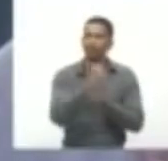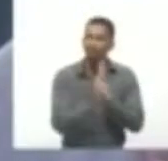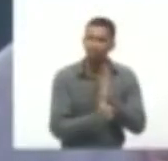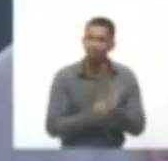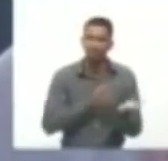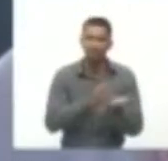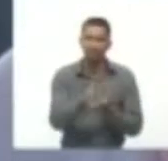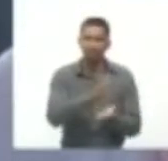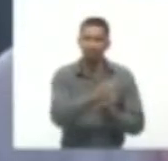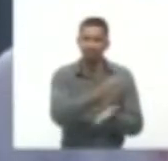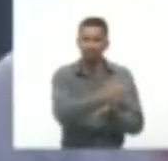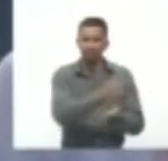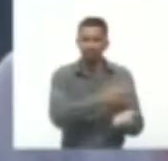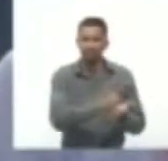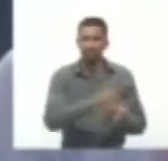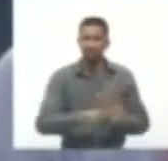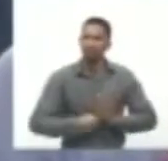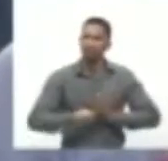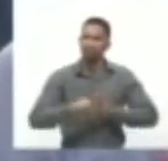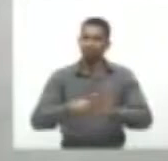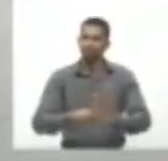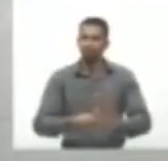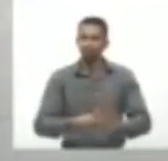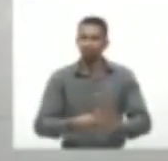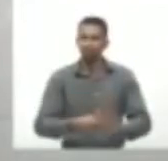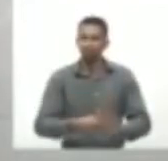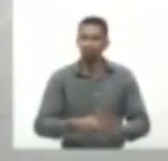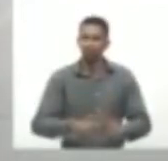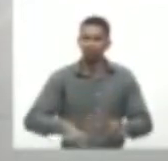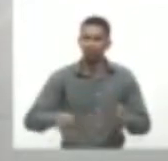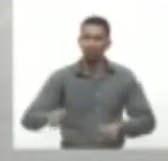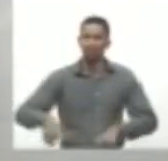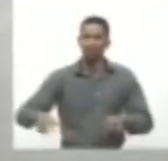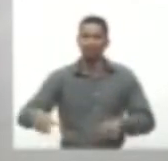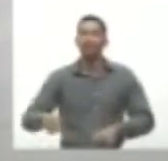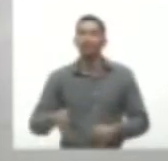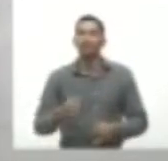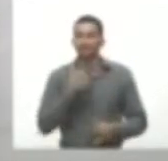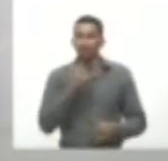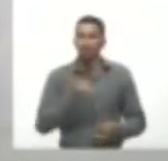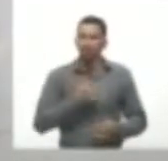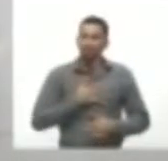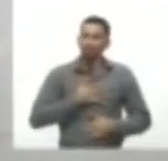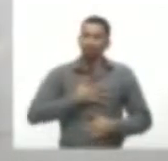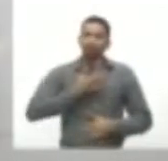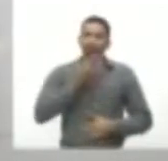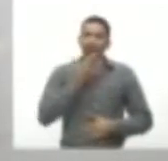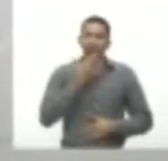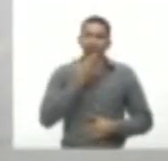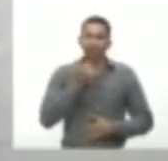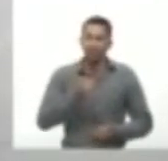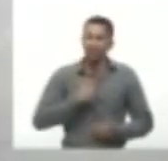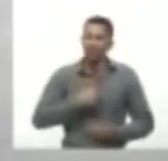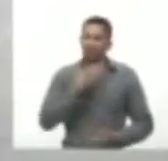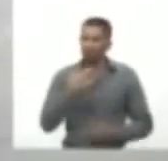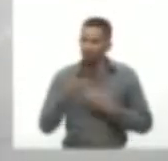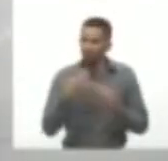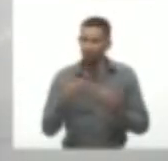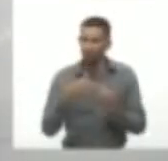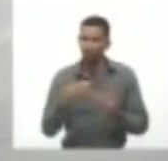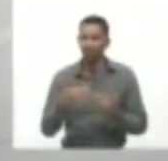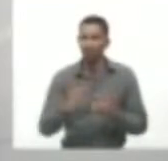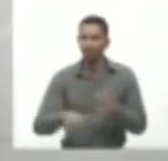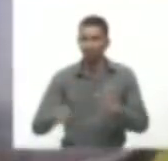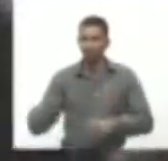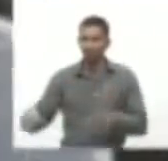cuales hemos logrado superar con creces las expectativas que teníamos, nos llena de satisfacción por esa confianza que